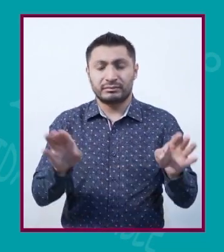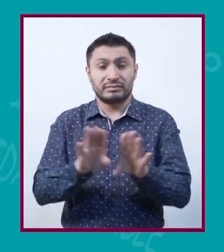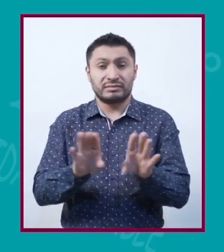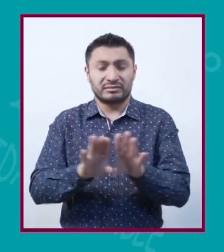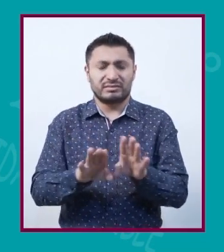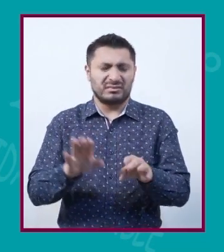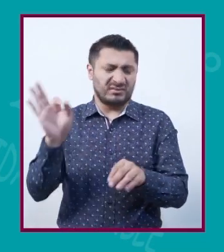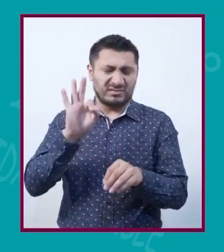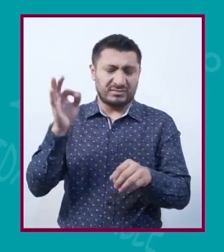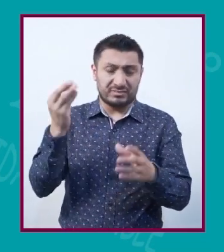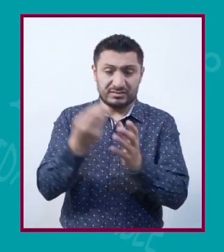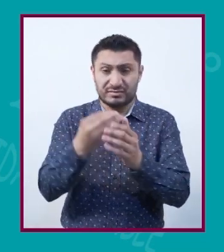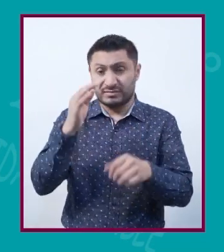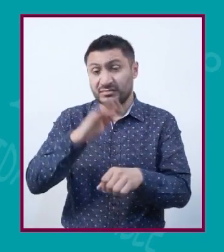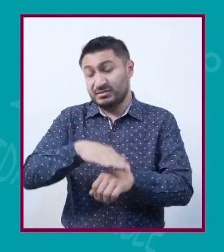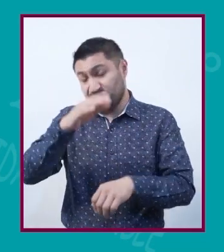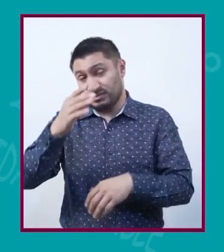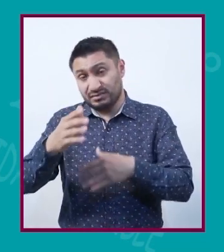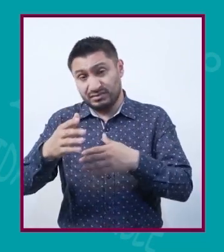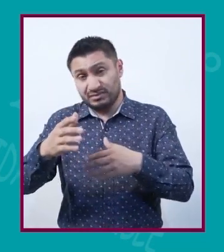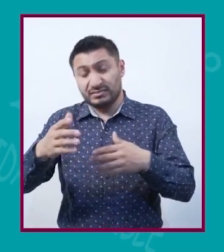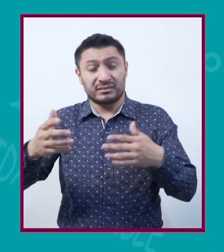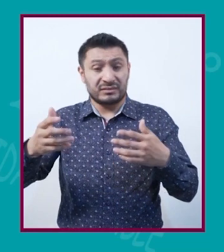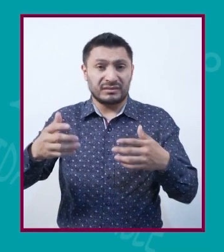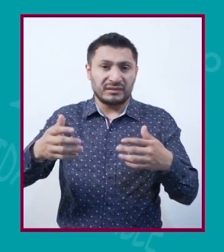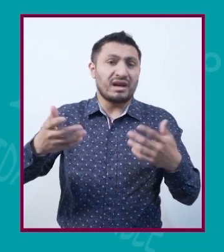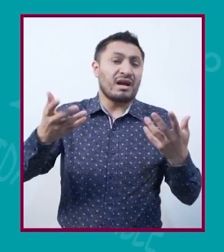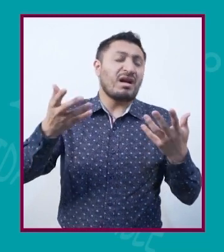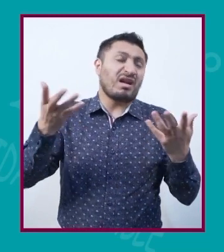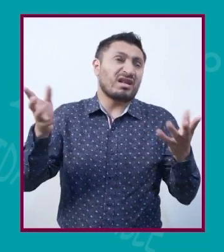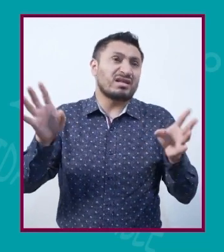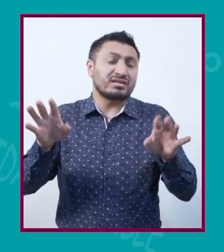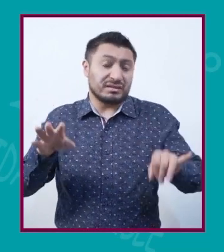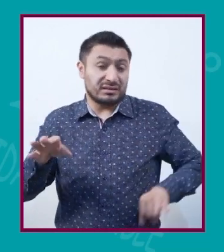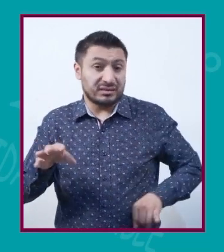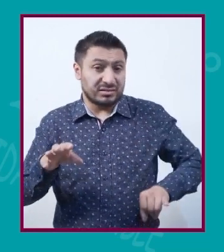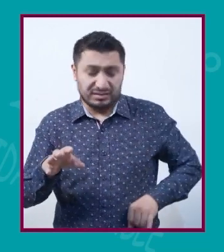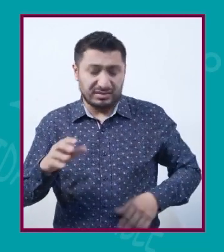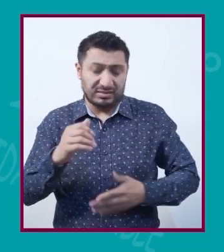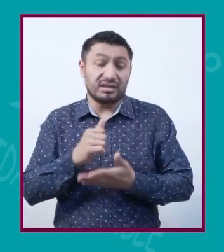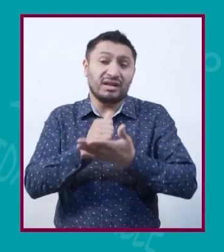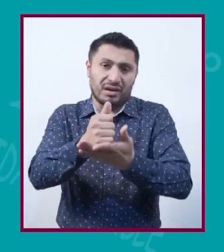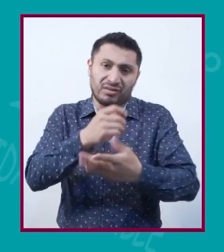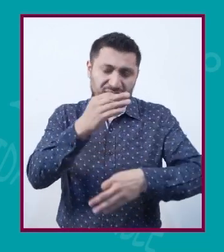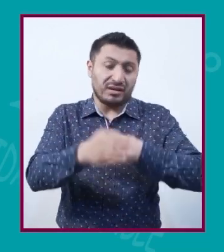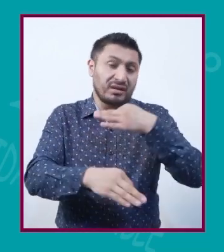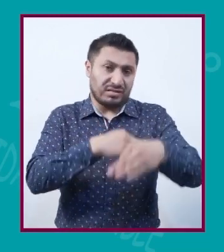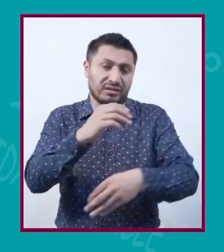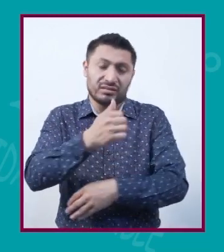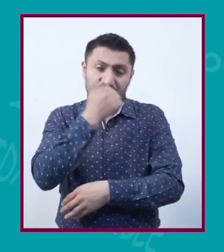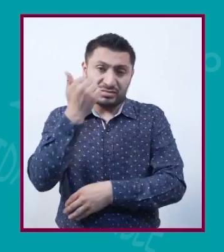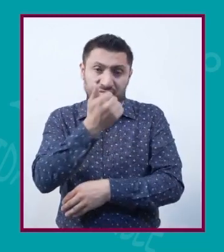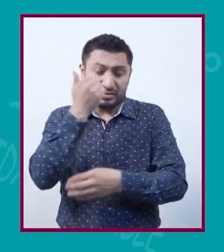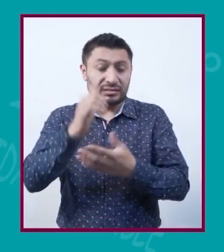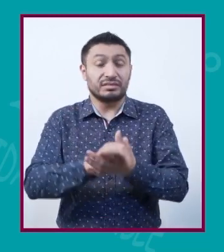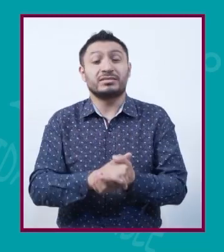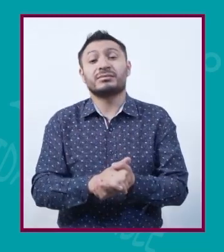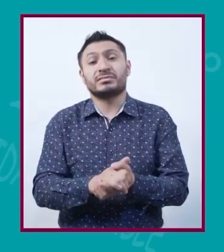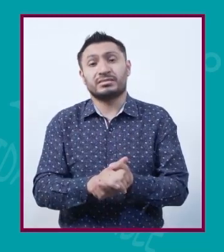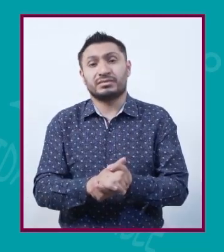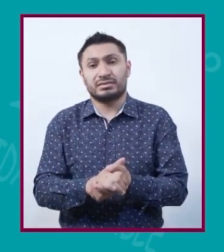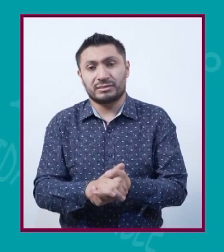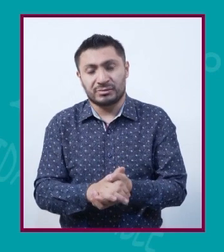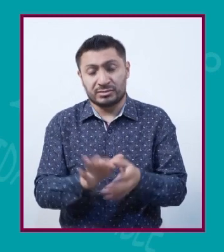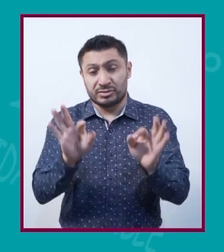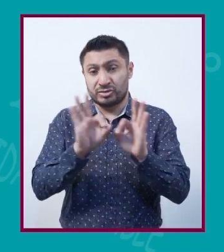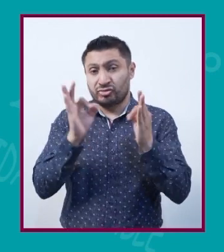dinámicas, sí sería algo que nos ayudaría mucho a todos los estudiantes. La manera en